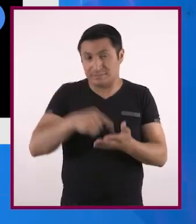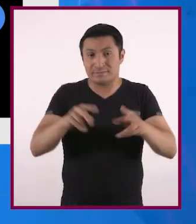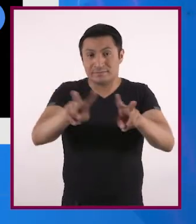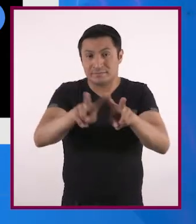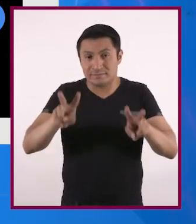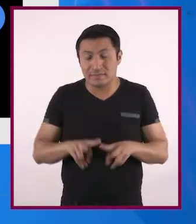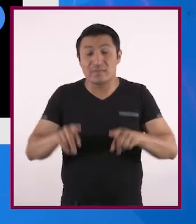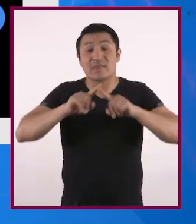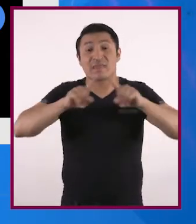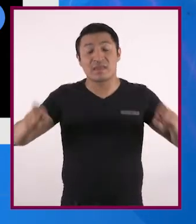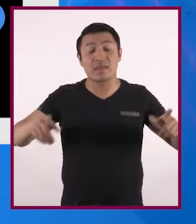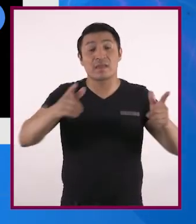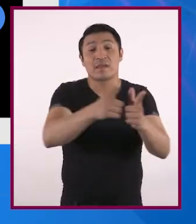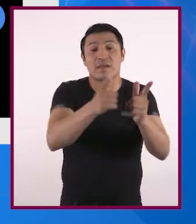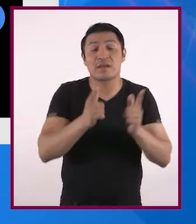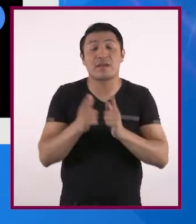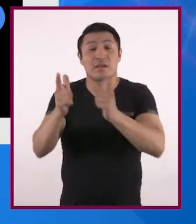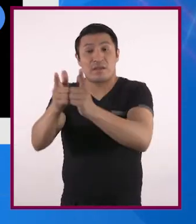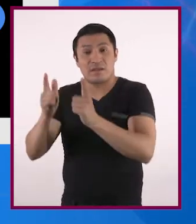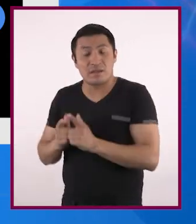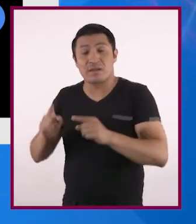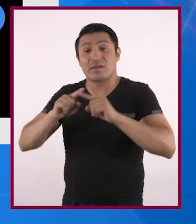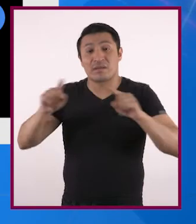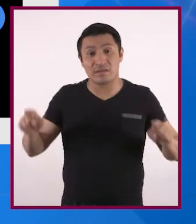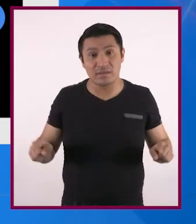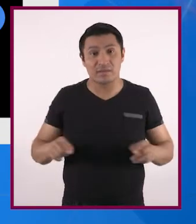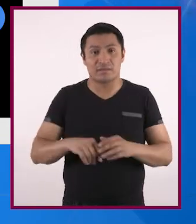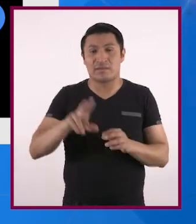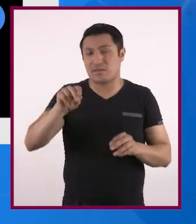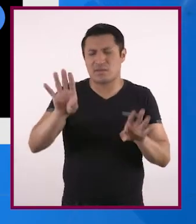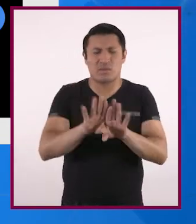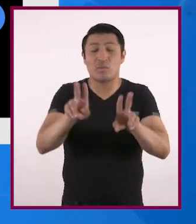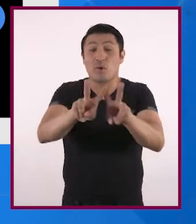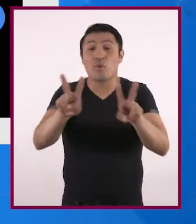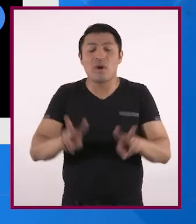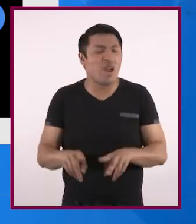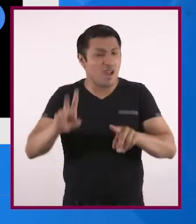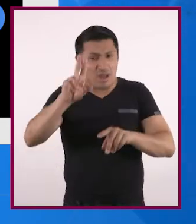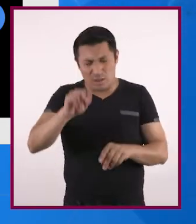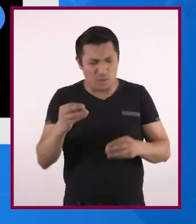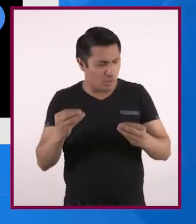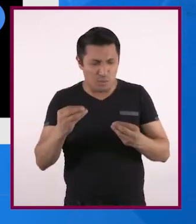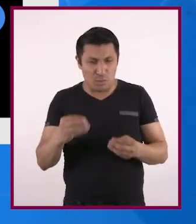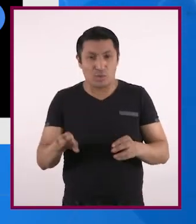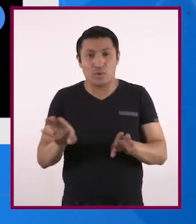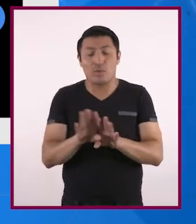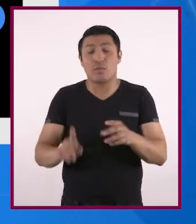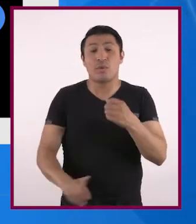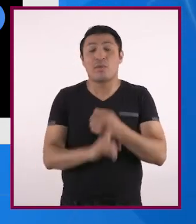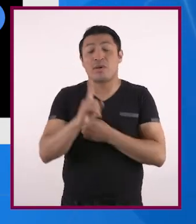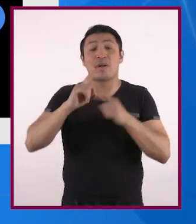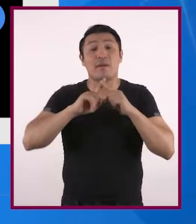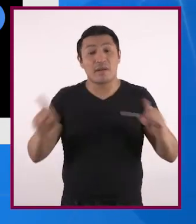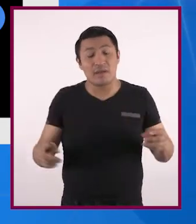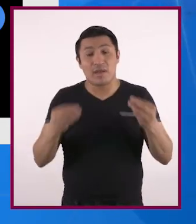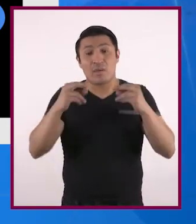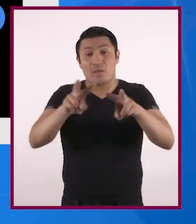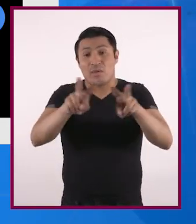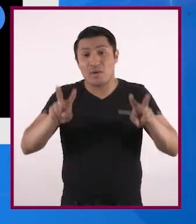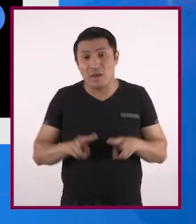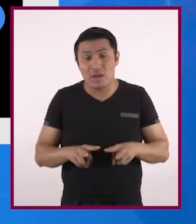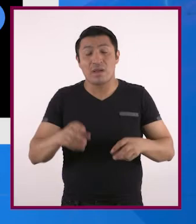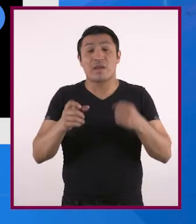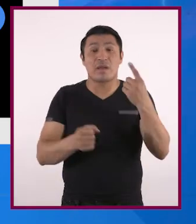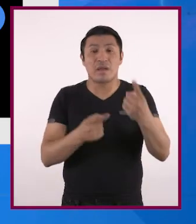vulnerabilidades diferenciadas por grupos más que más vulnerabilidad, ¿no? Sino que son dentro de una problemática de muchas vulnerabilidades, hay algunas